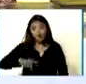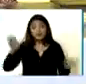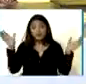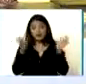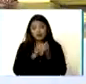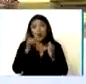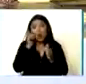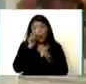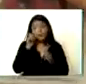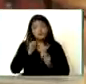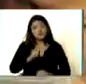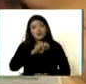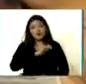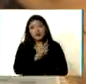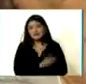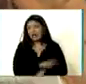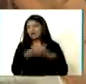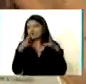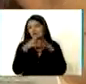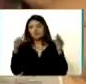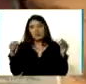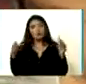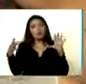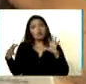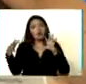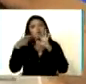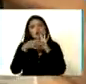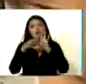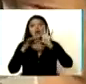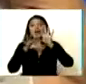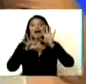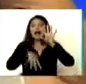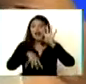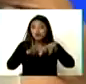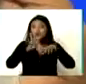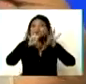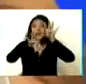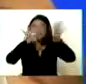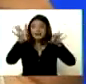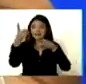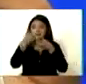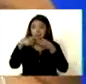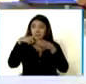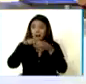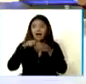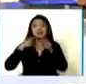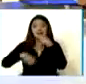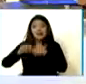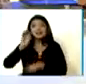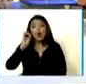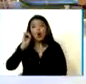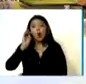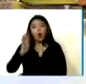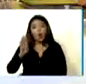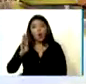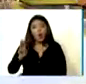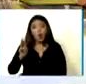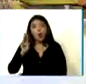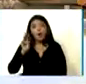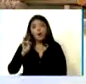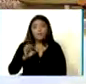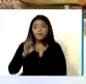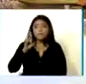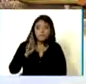Baquino para fortalecer todo lo que tiene que ver con la alianza de los 14 países que integran la OPEP, pero también aquellos que no, como Qatar,